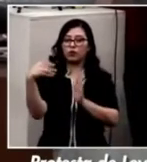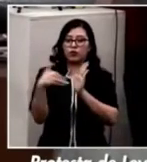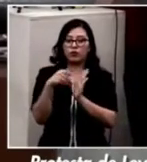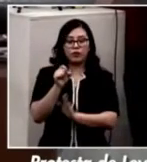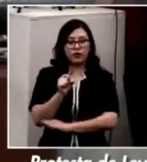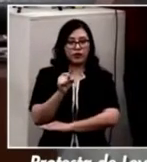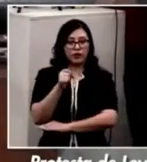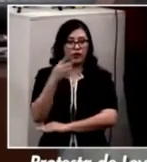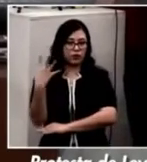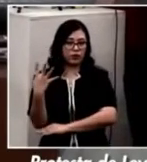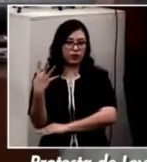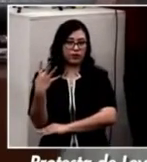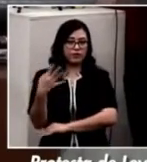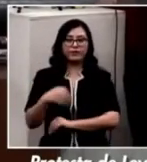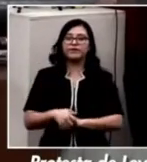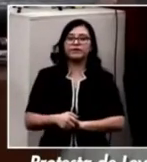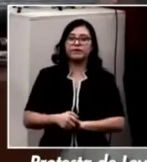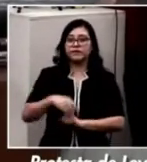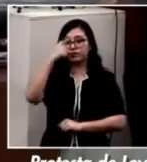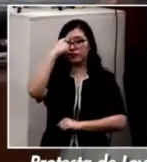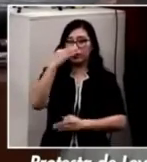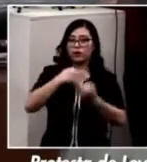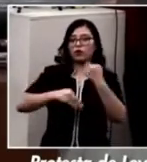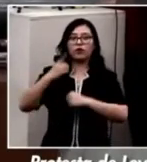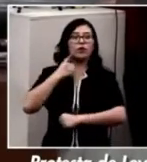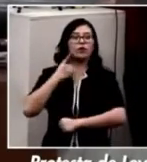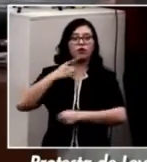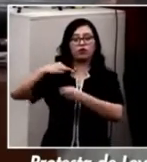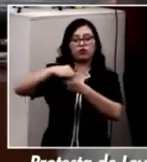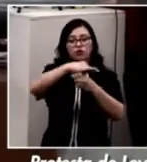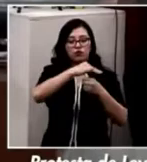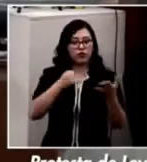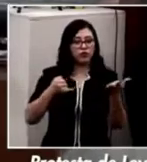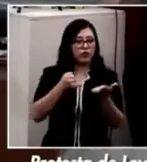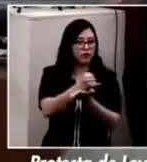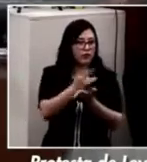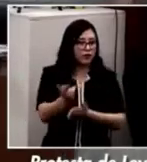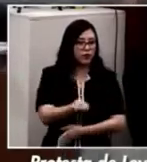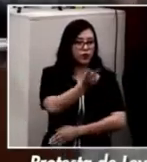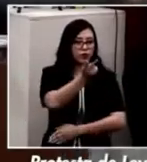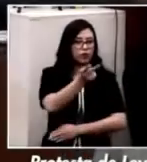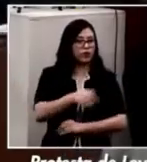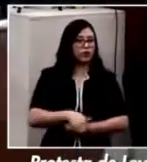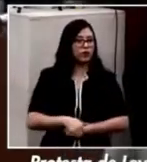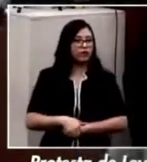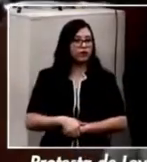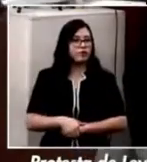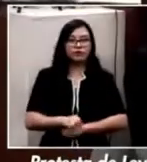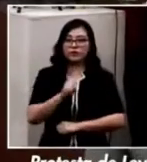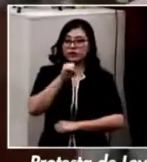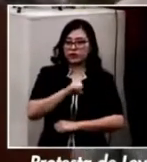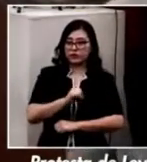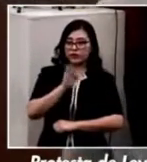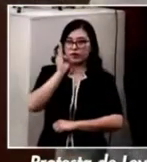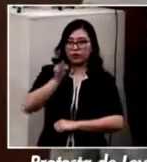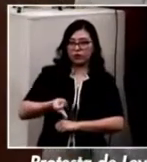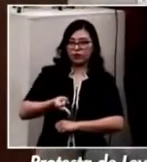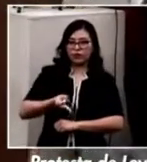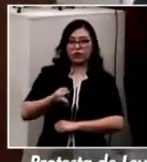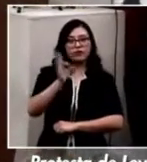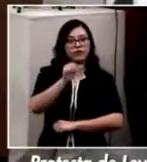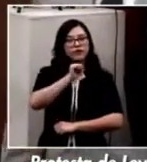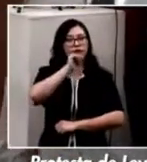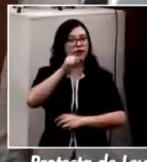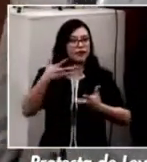lo refieres, pero también los compromisos que se puedan realizar. Tenemos varias